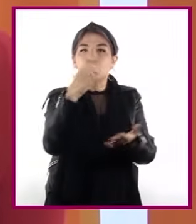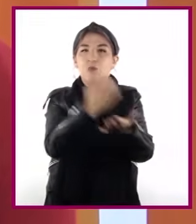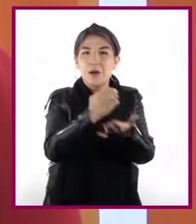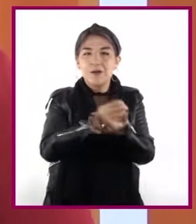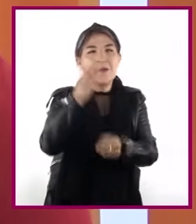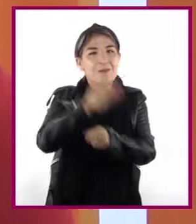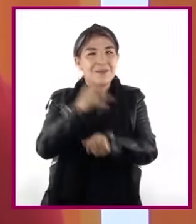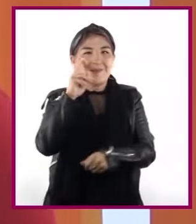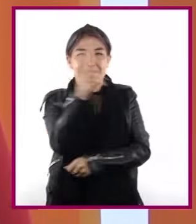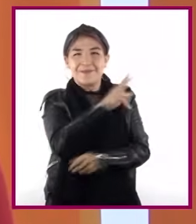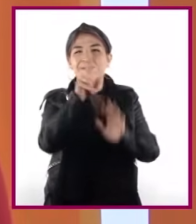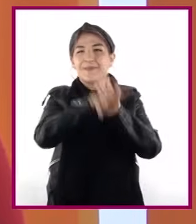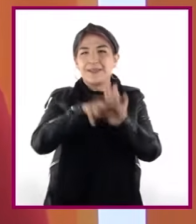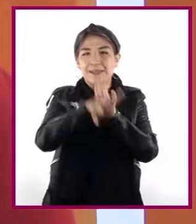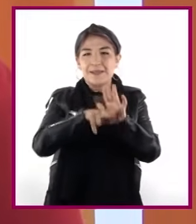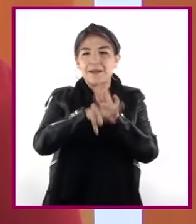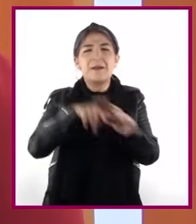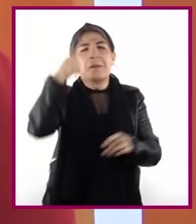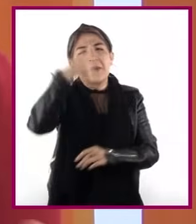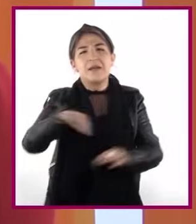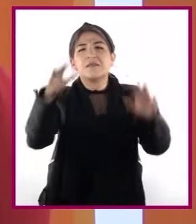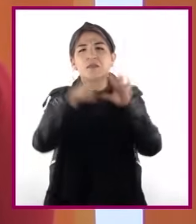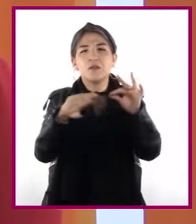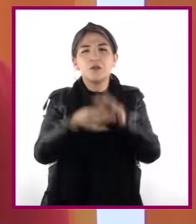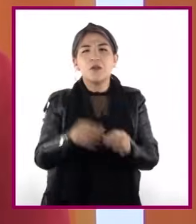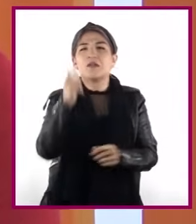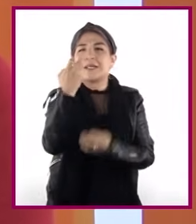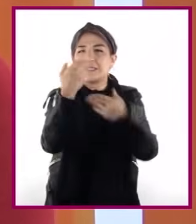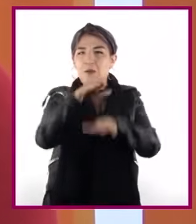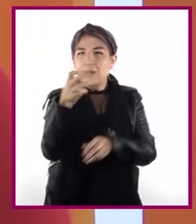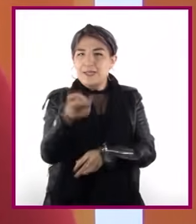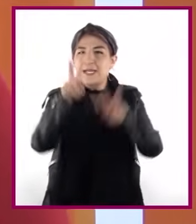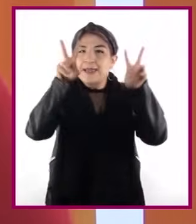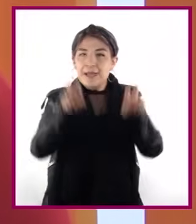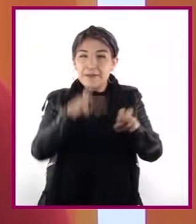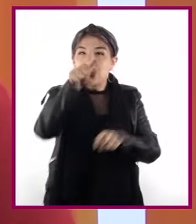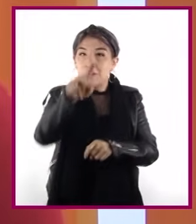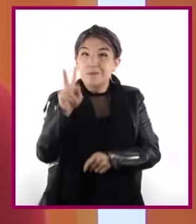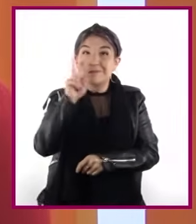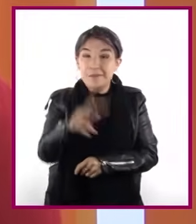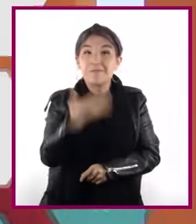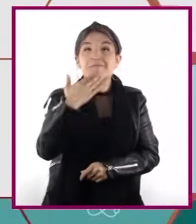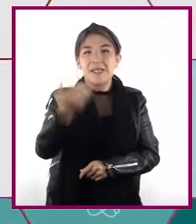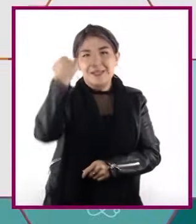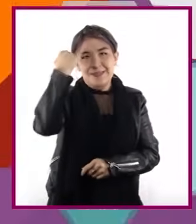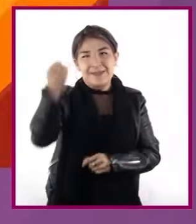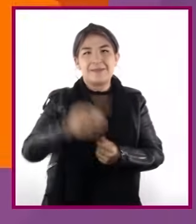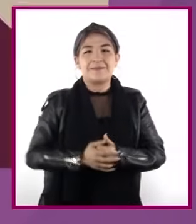invito a ver el siguiente video que nos habla al respecto y comparen sus ideas.